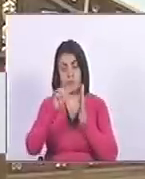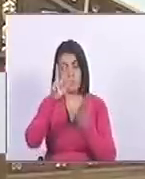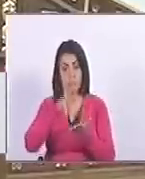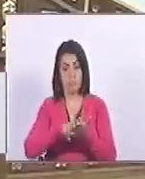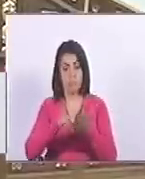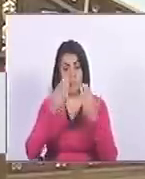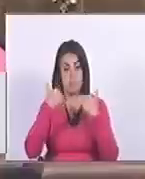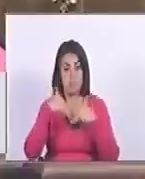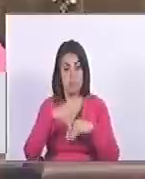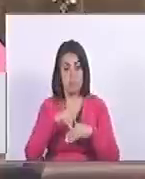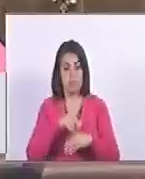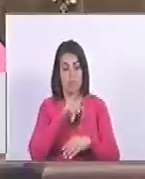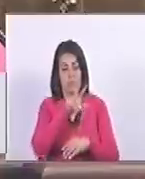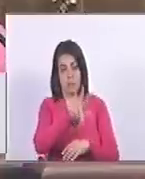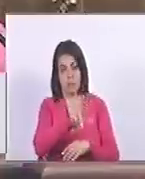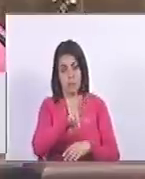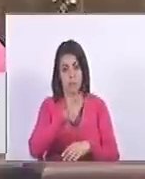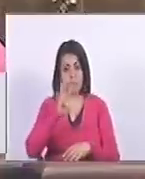aprobado. Siguiente.